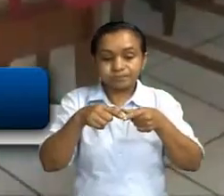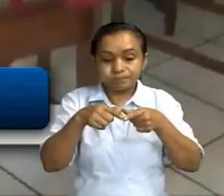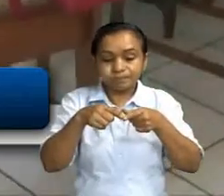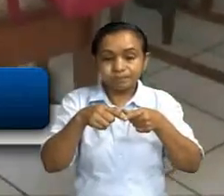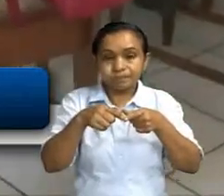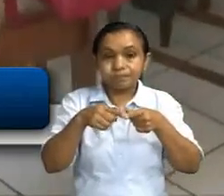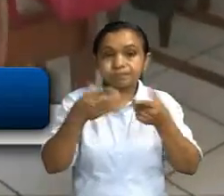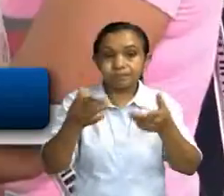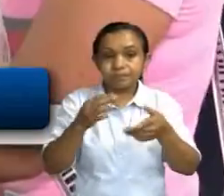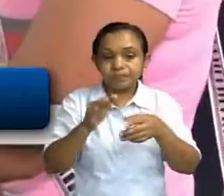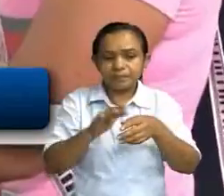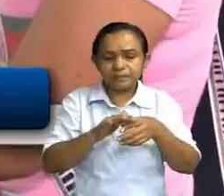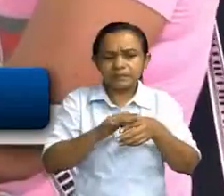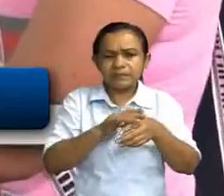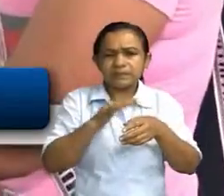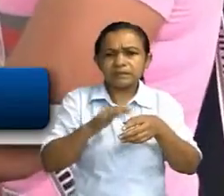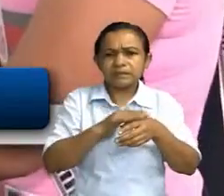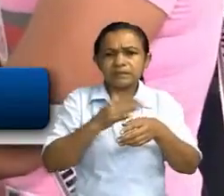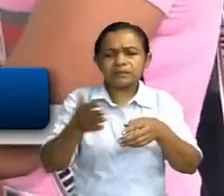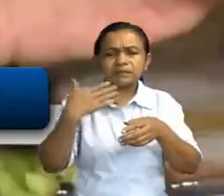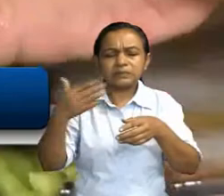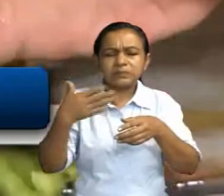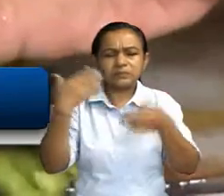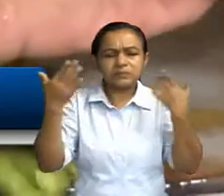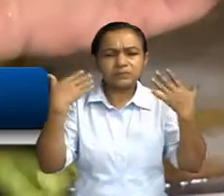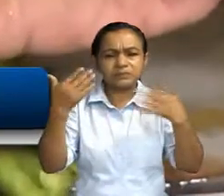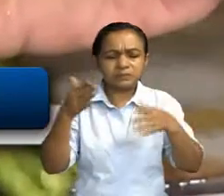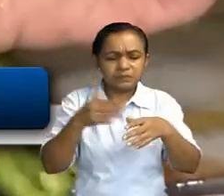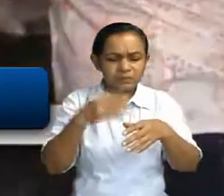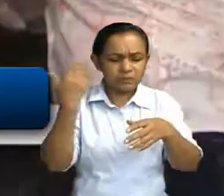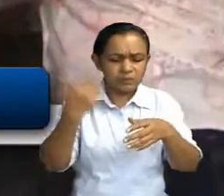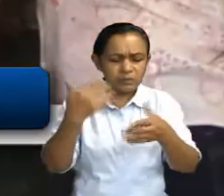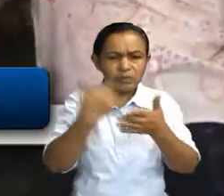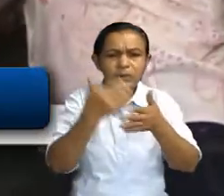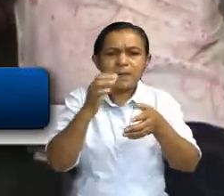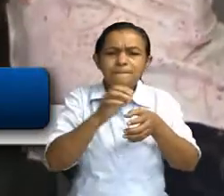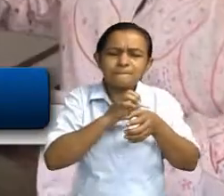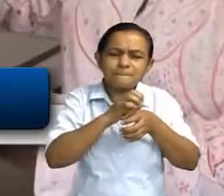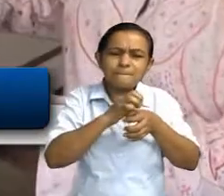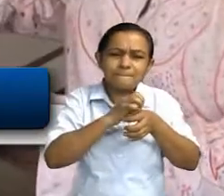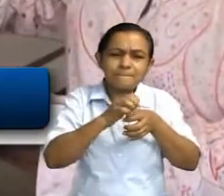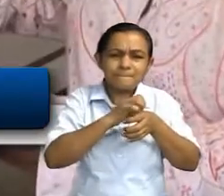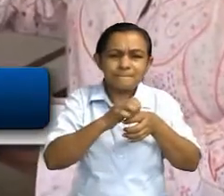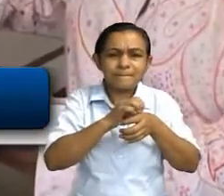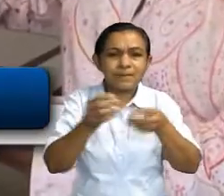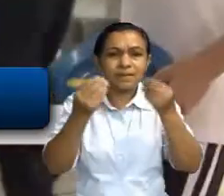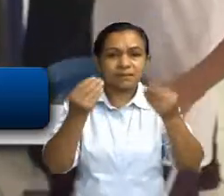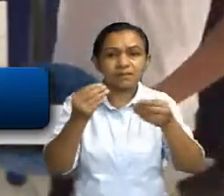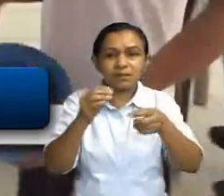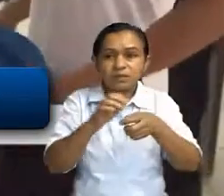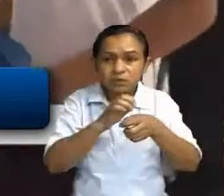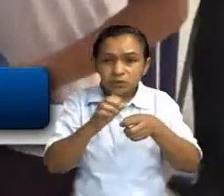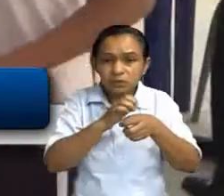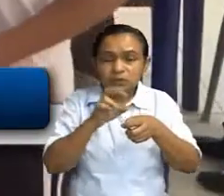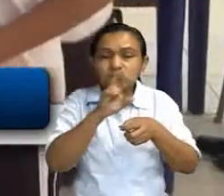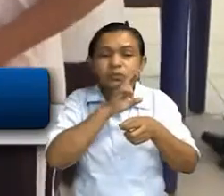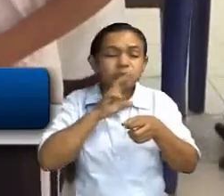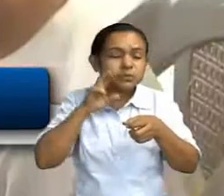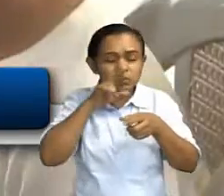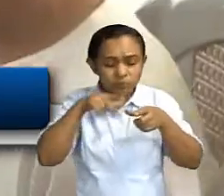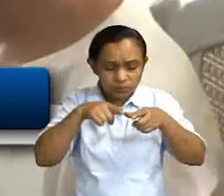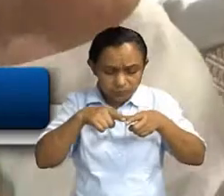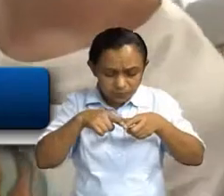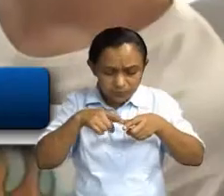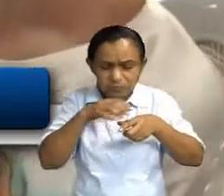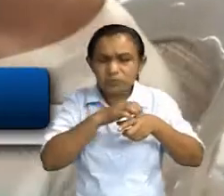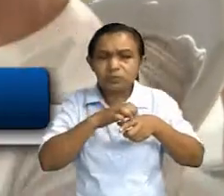niña va a sentir una sensación de calor, de fogazo, de picazón. Hay mucho eritema, es decir, se pone roja todo el área de lo que es